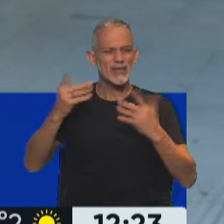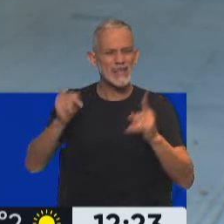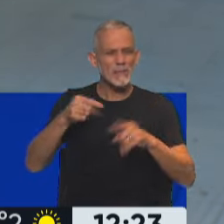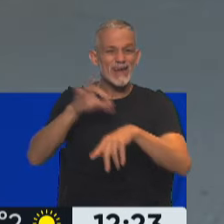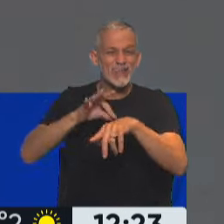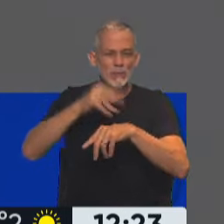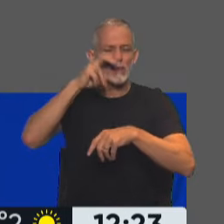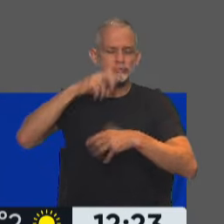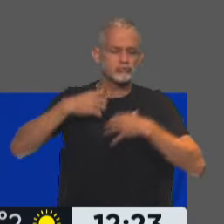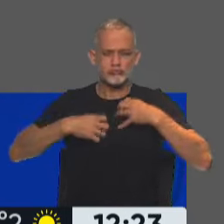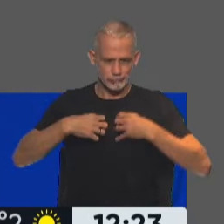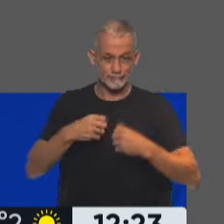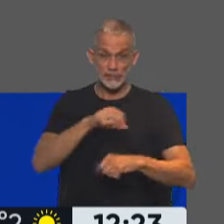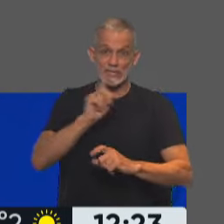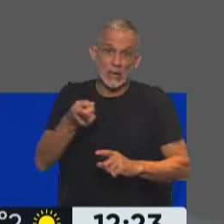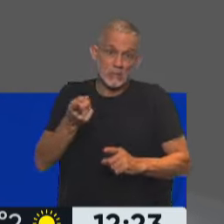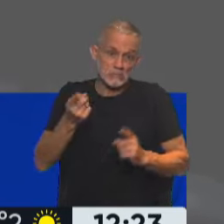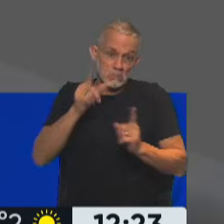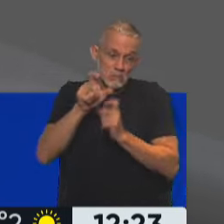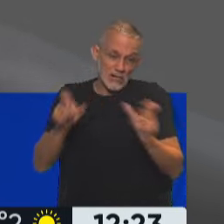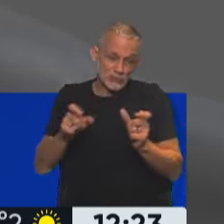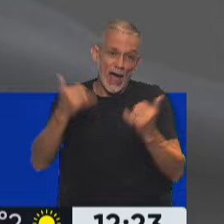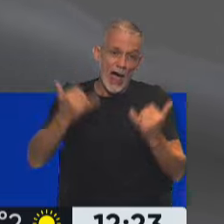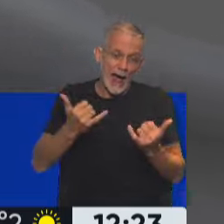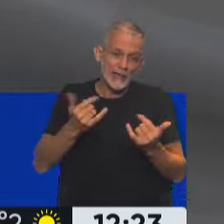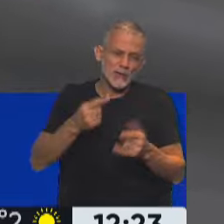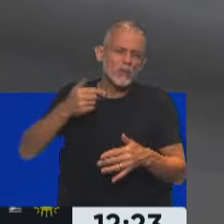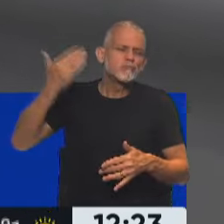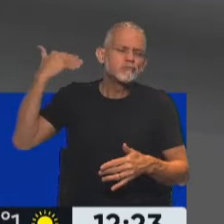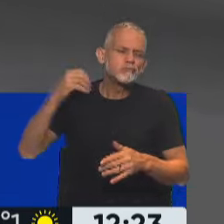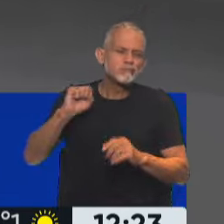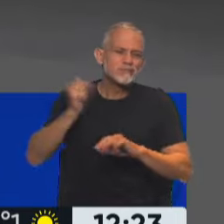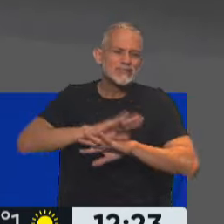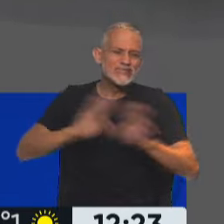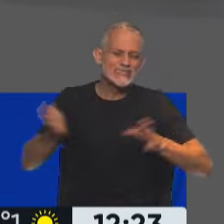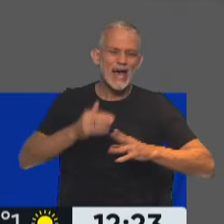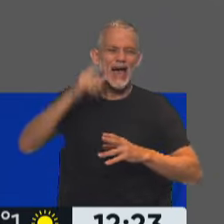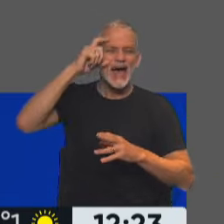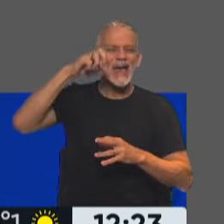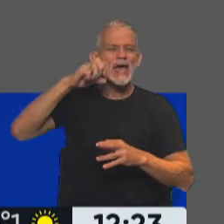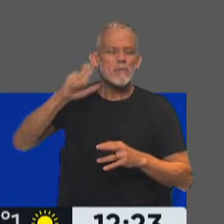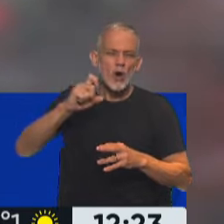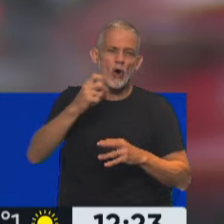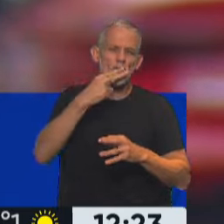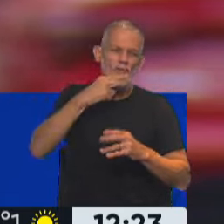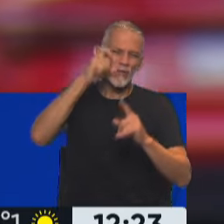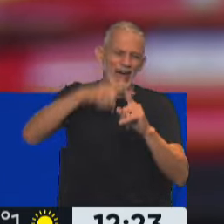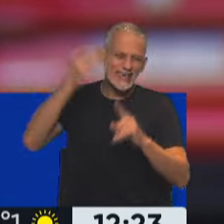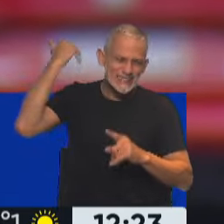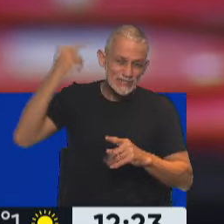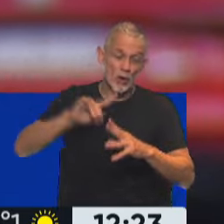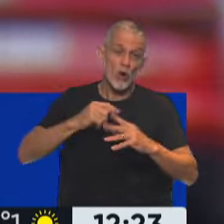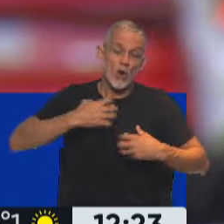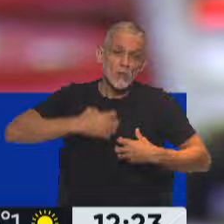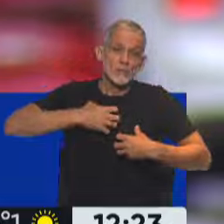enfermedades respiratorias. O quien tiene, diríamos, antecedentes de POC, que son los fumadores, o los asmáticos